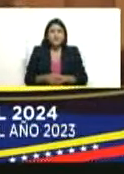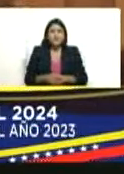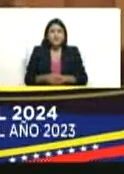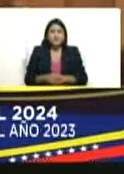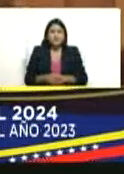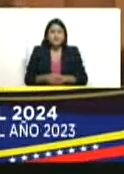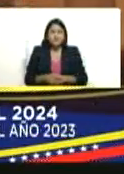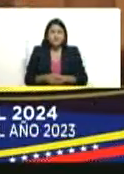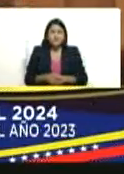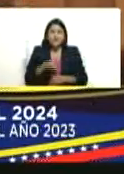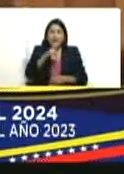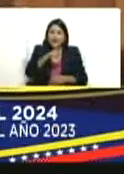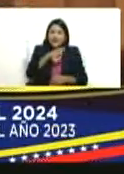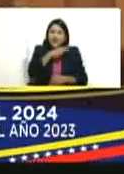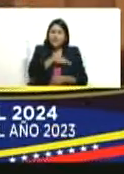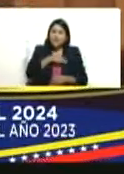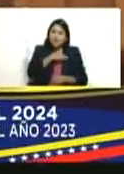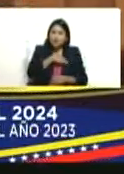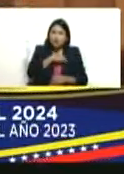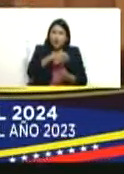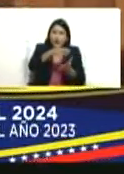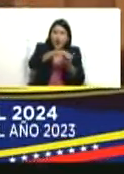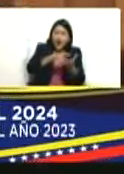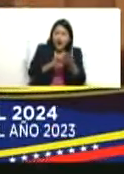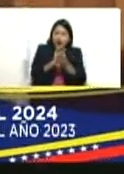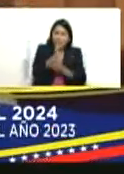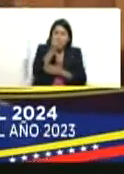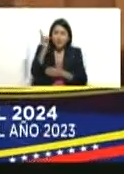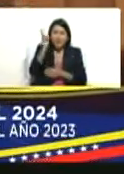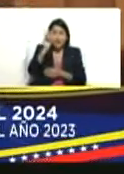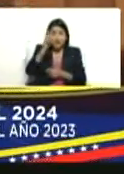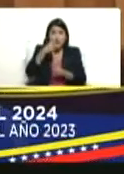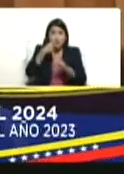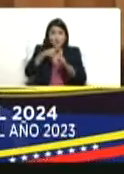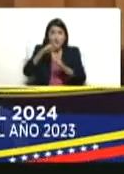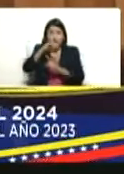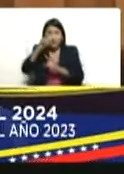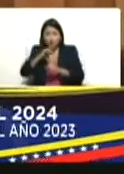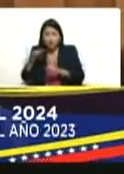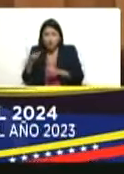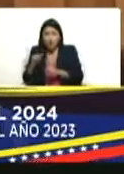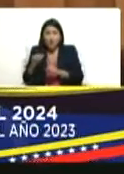misión AgroVenezuela y la zona económica especial de Anzoátegui y Monaga.